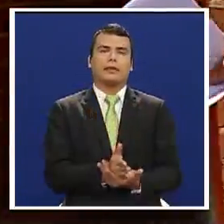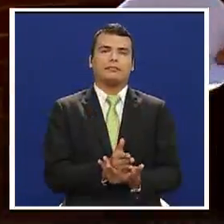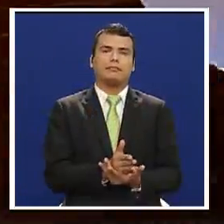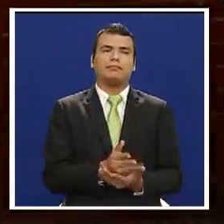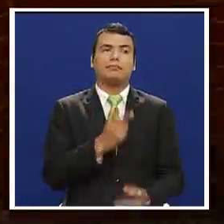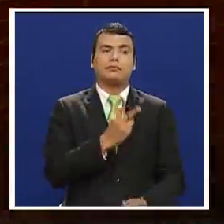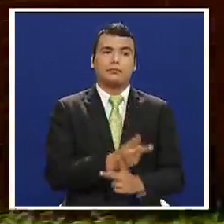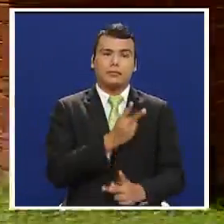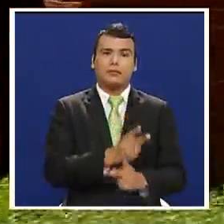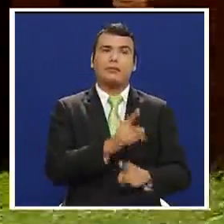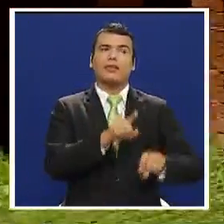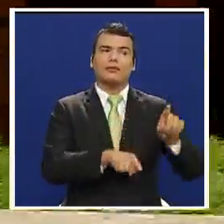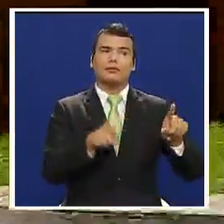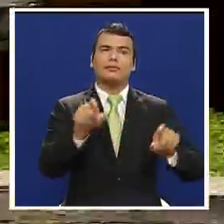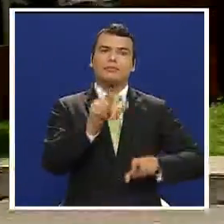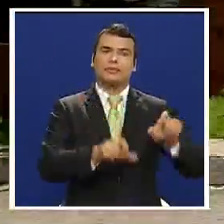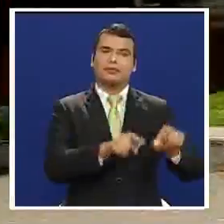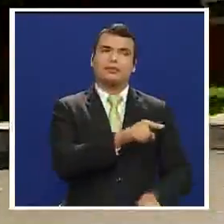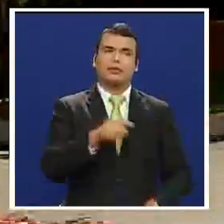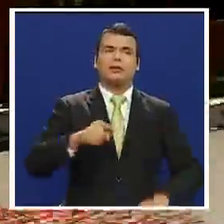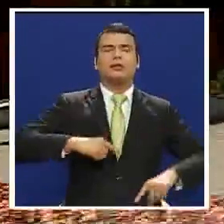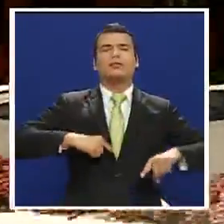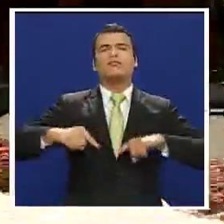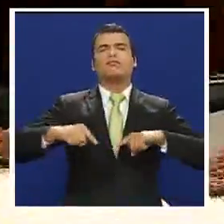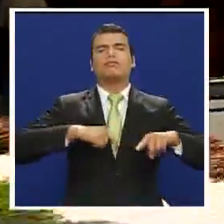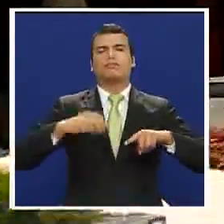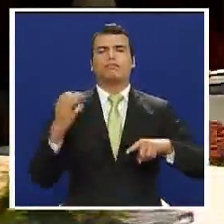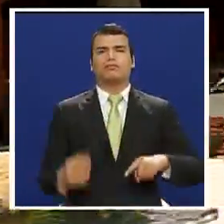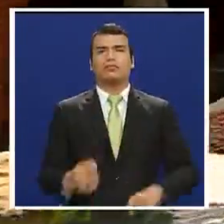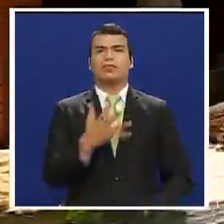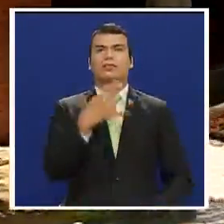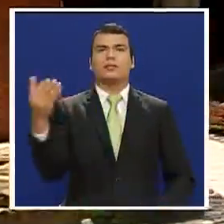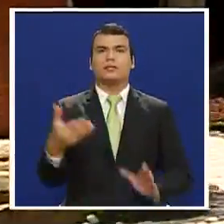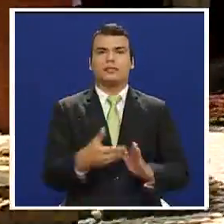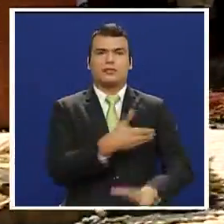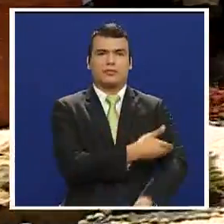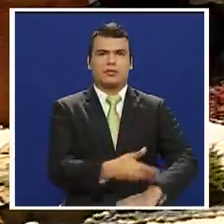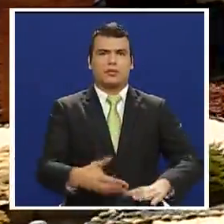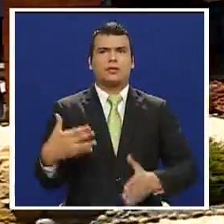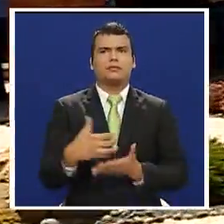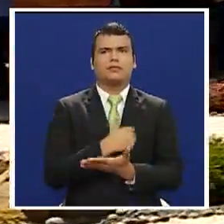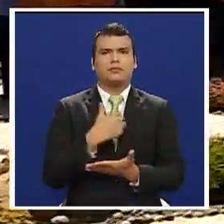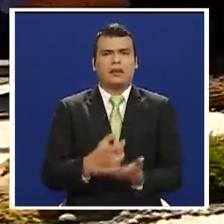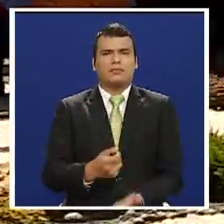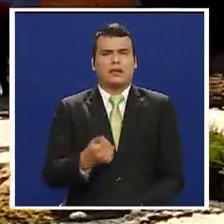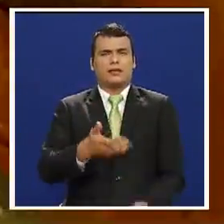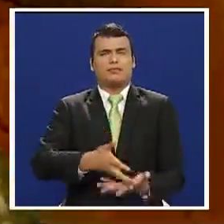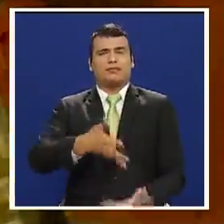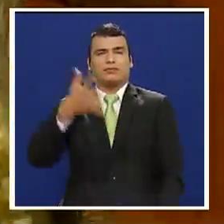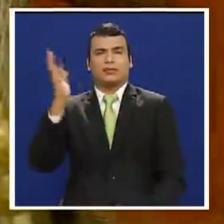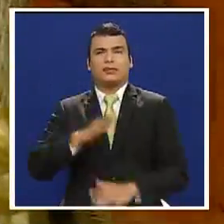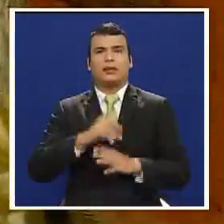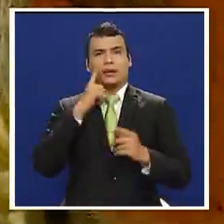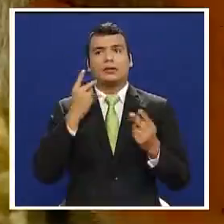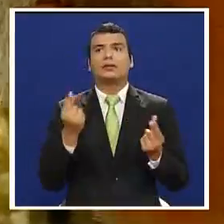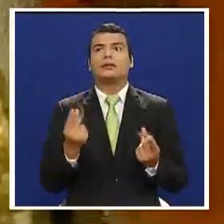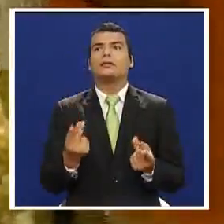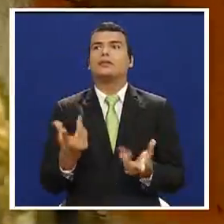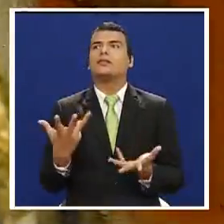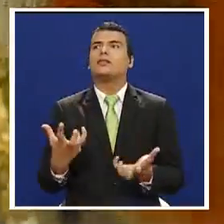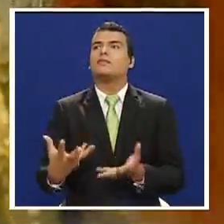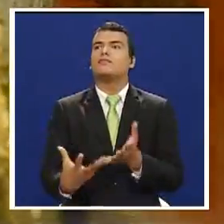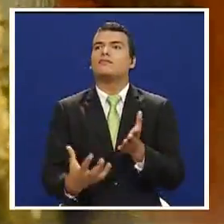de una dura pelea jurídica. Este es el imperio construido por la familia Grajales durante cerca de 50 años, en medio de las